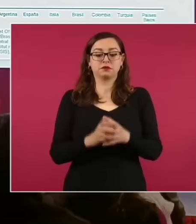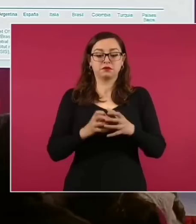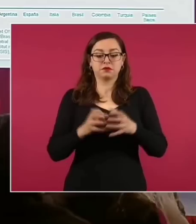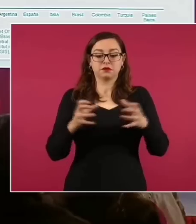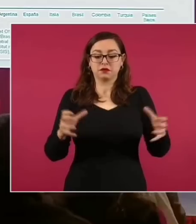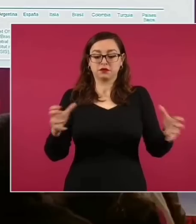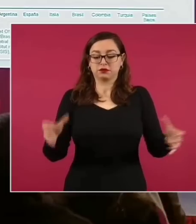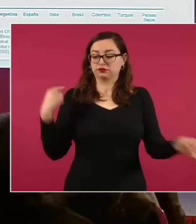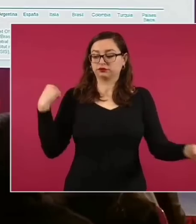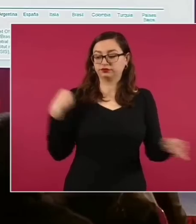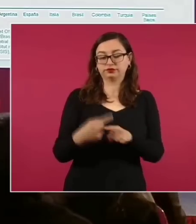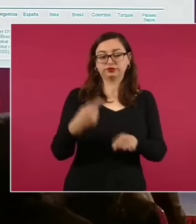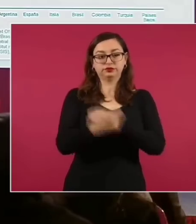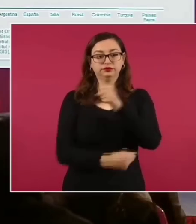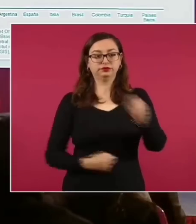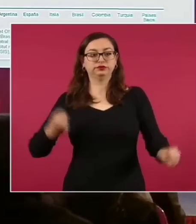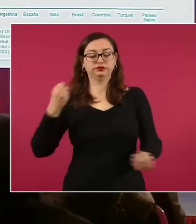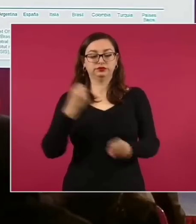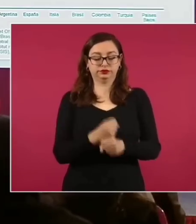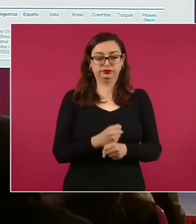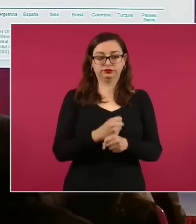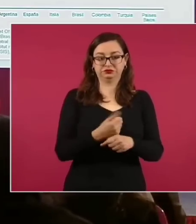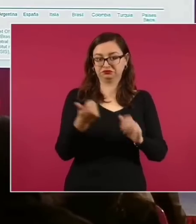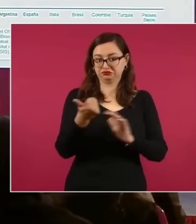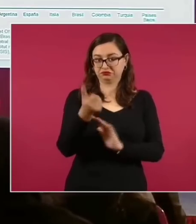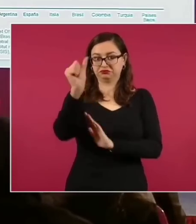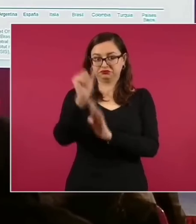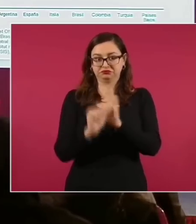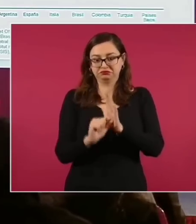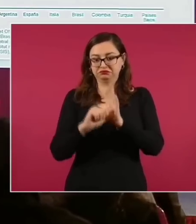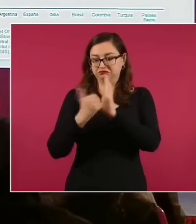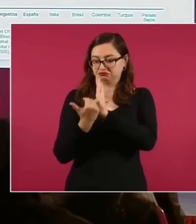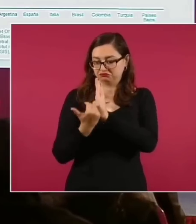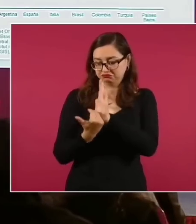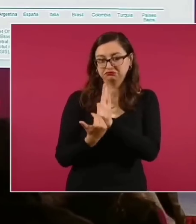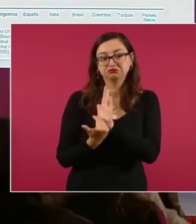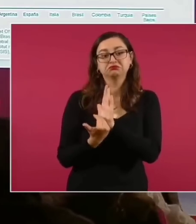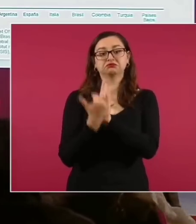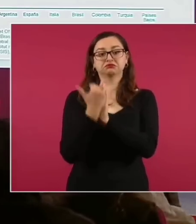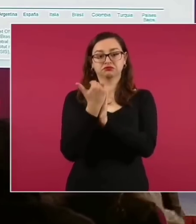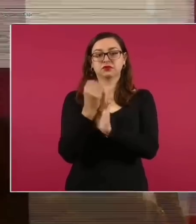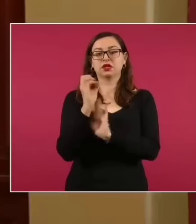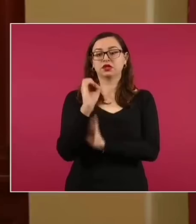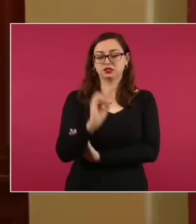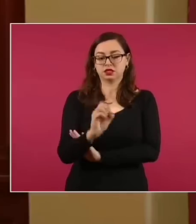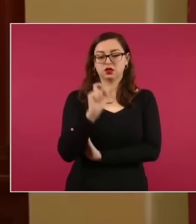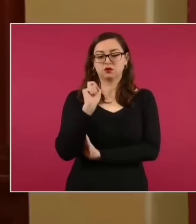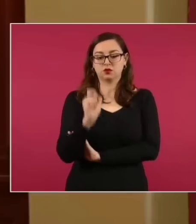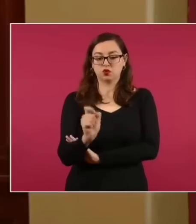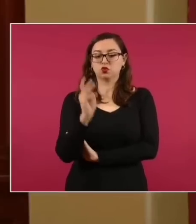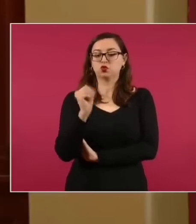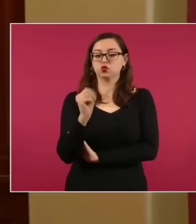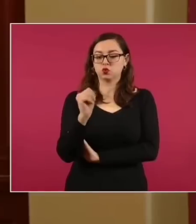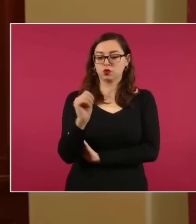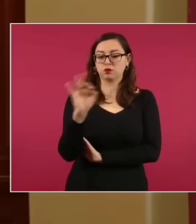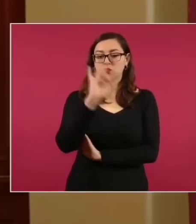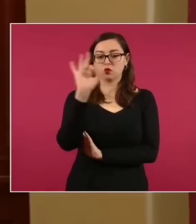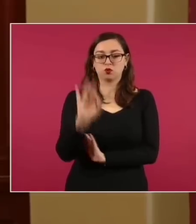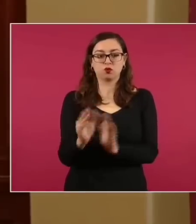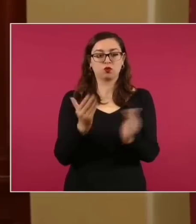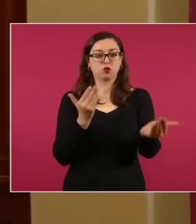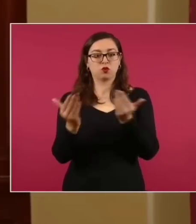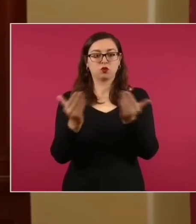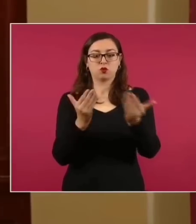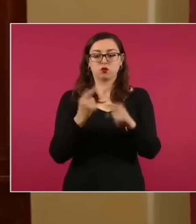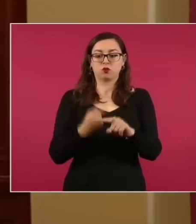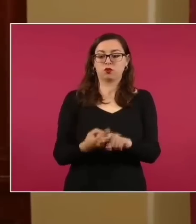trimestre de este año México registró un crecimiento del producto interno bruto de 0.9% En comparación con el